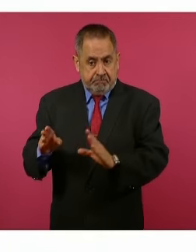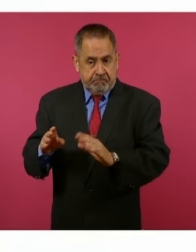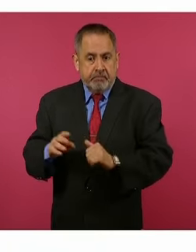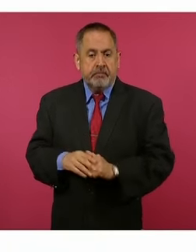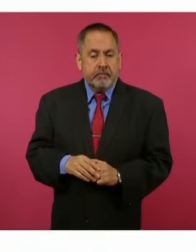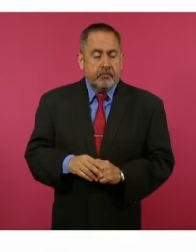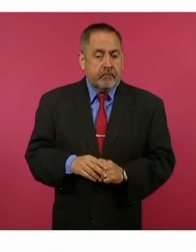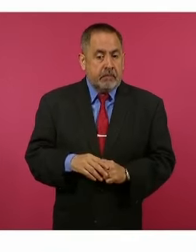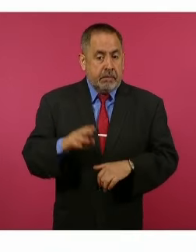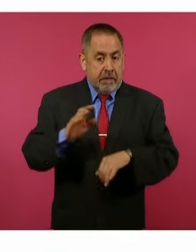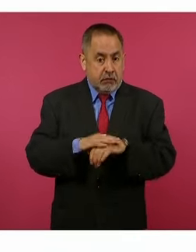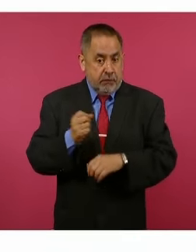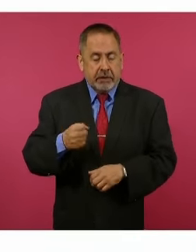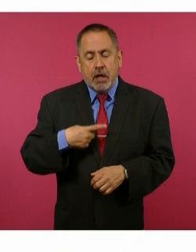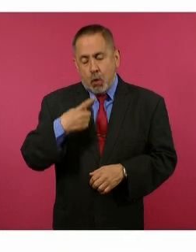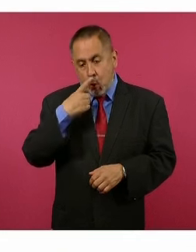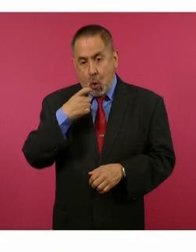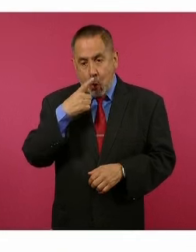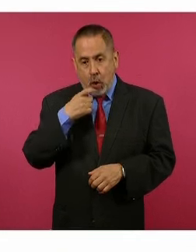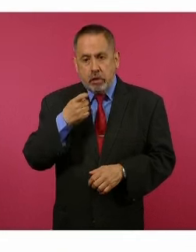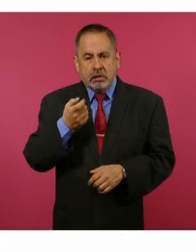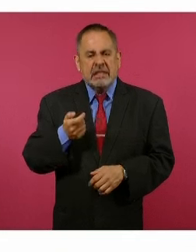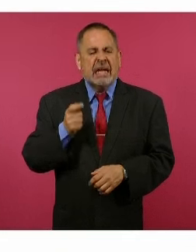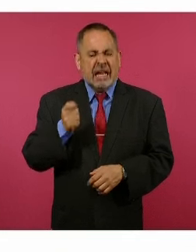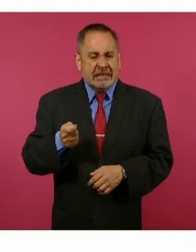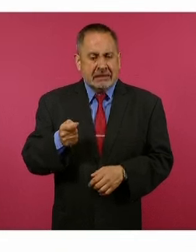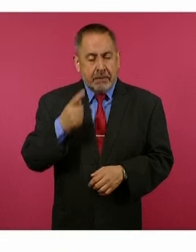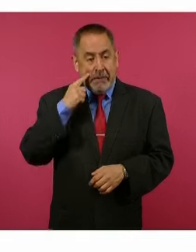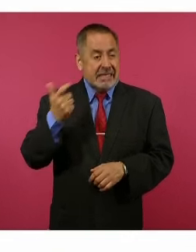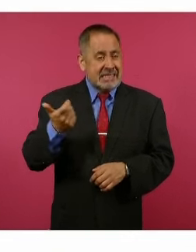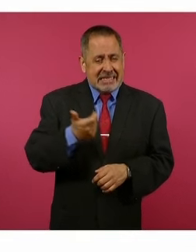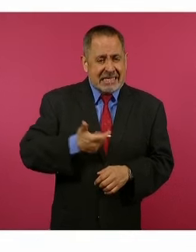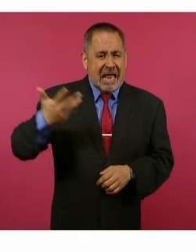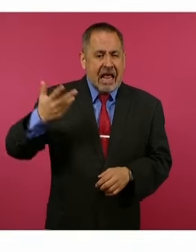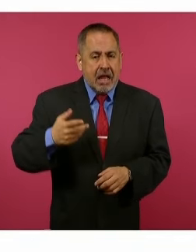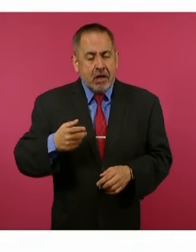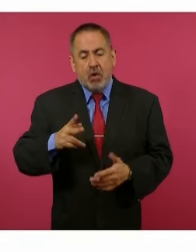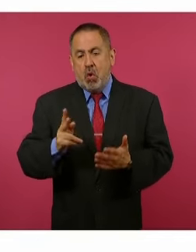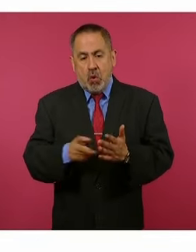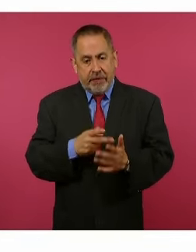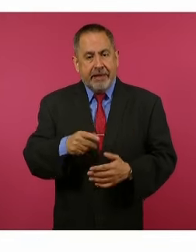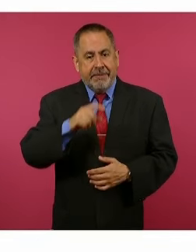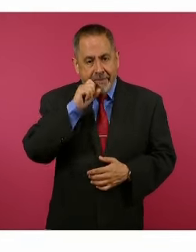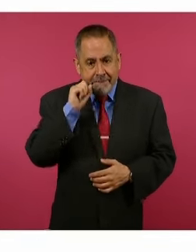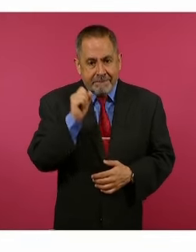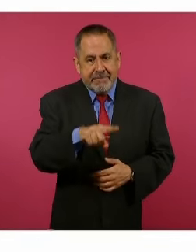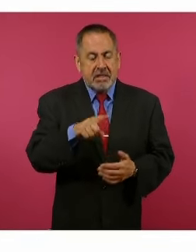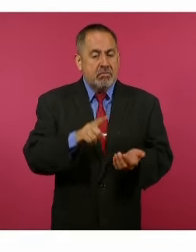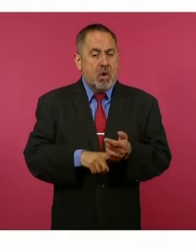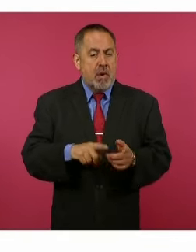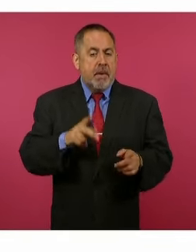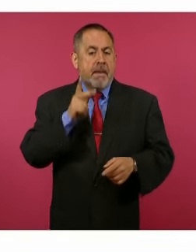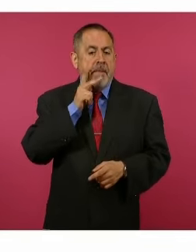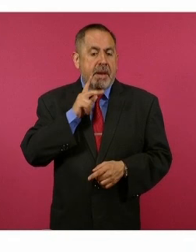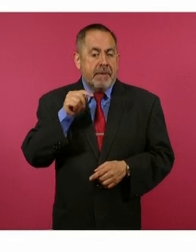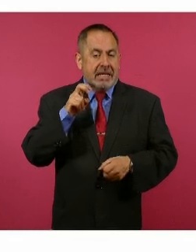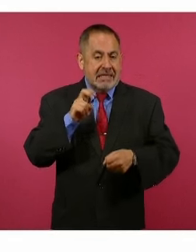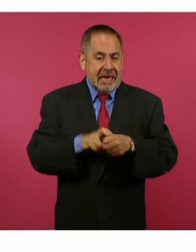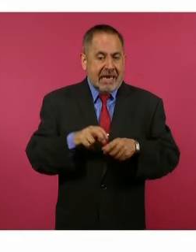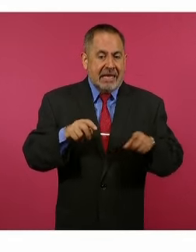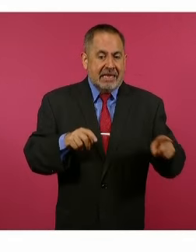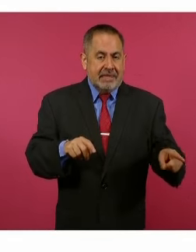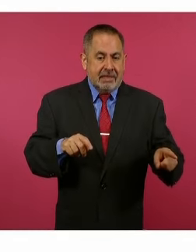de mayor octanaje la Premium entre las más caras en esta ocasión repetimos una una franquicia Pemex servicio Sierra